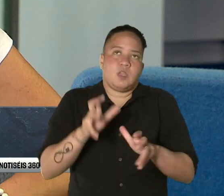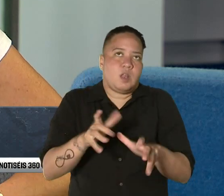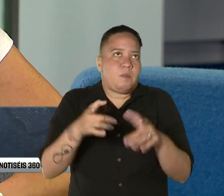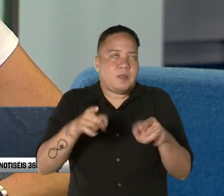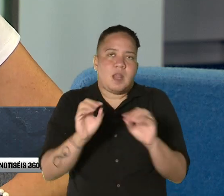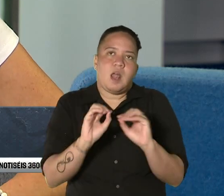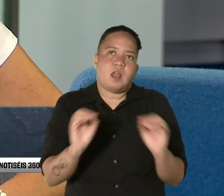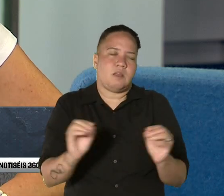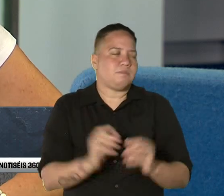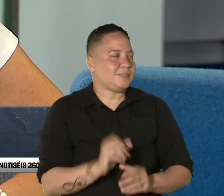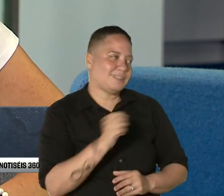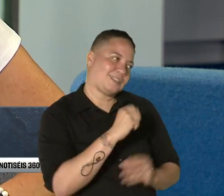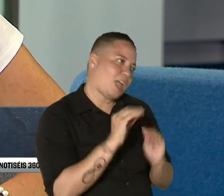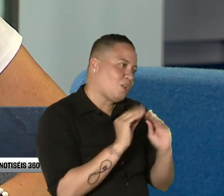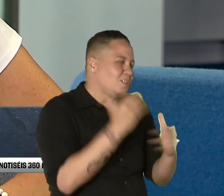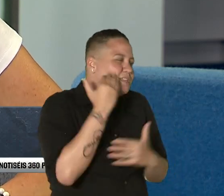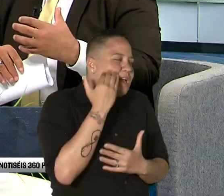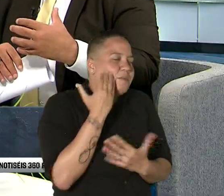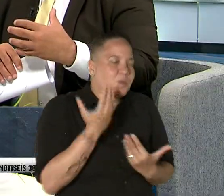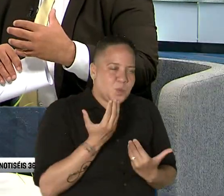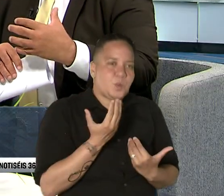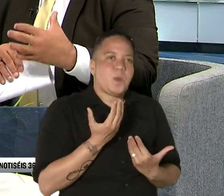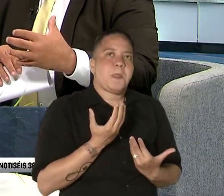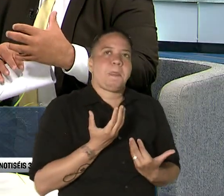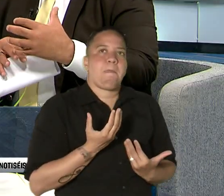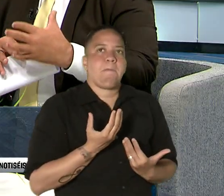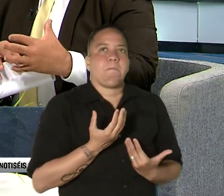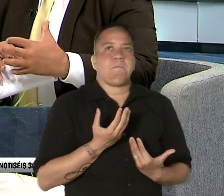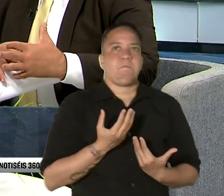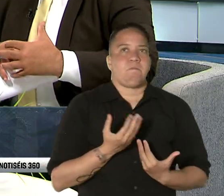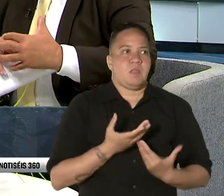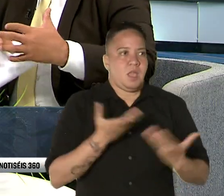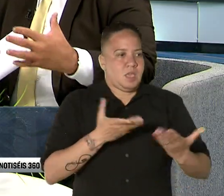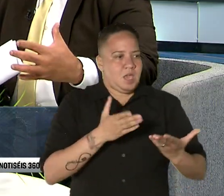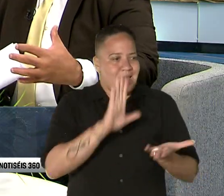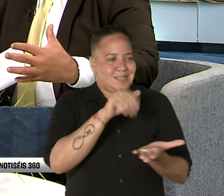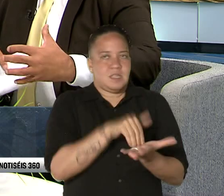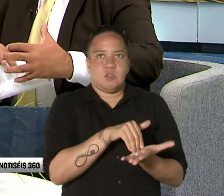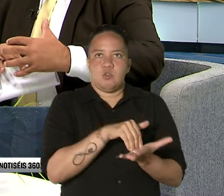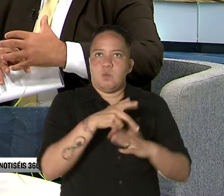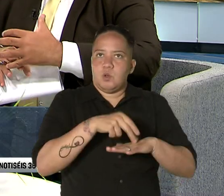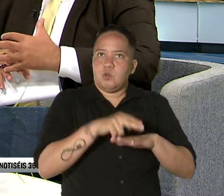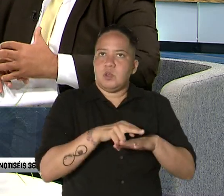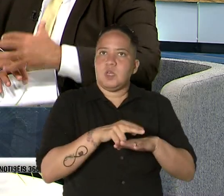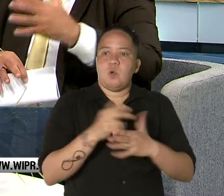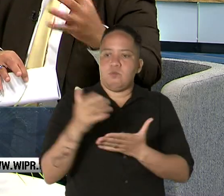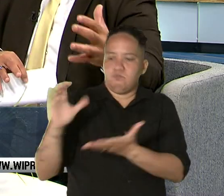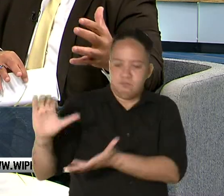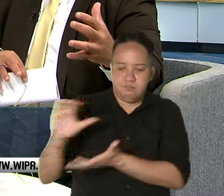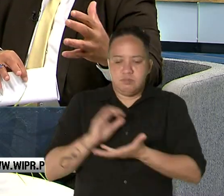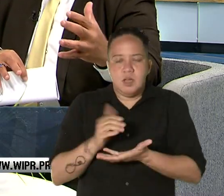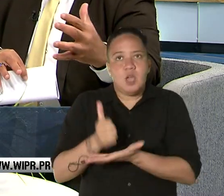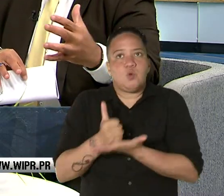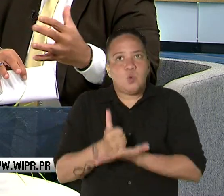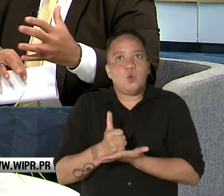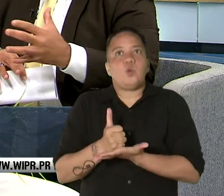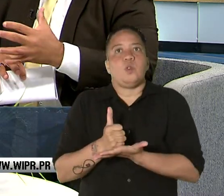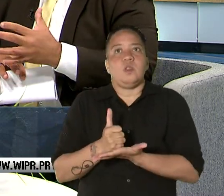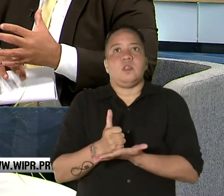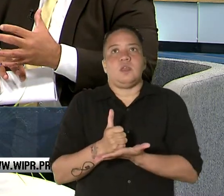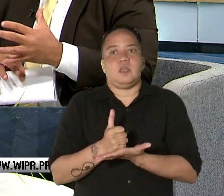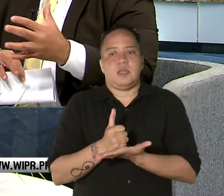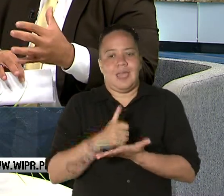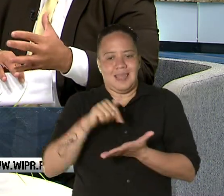nada pasa pero Pero sabemos entonces que que acá es el punto de partida Puerto Rico recibiría la ayuda correspondiente de aquí parte para ofrecer ayuda